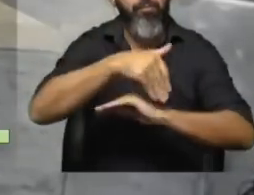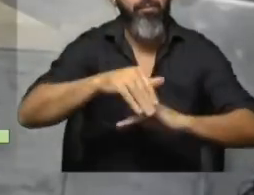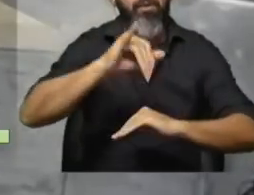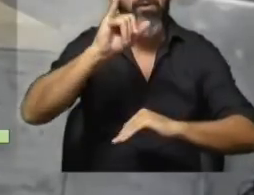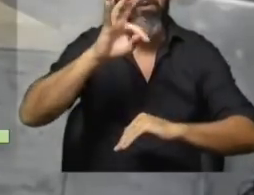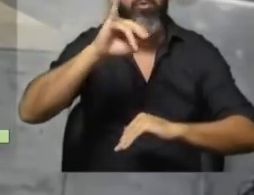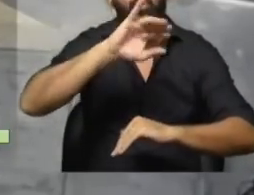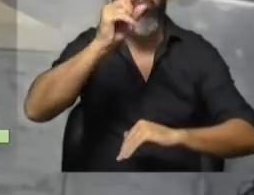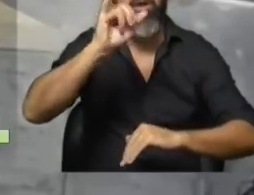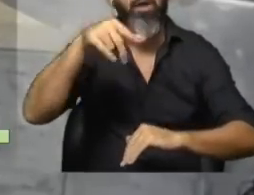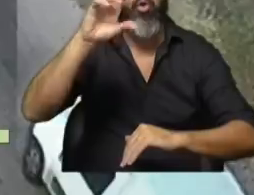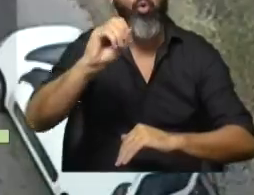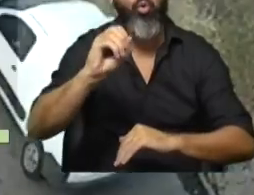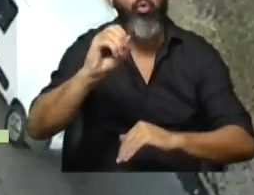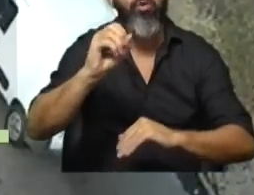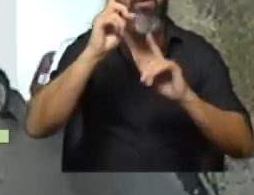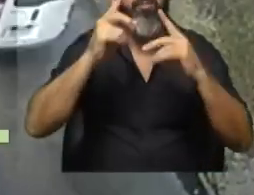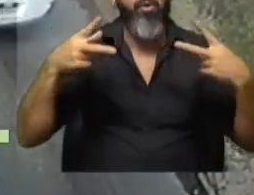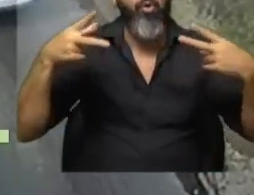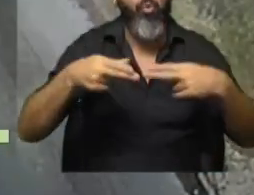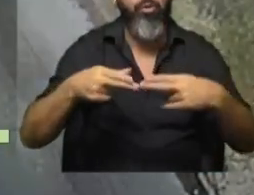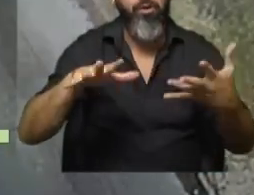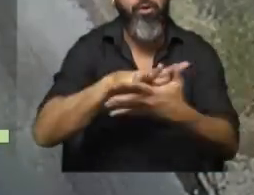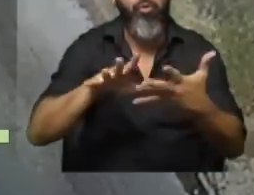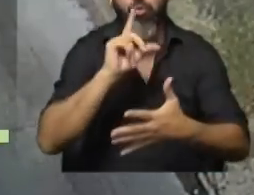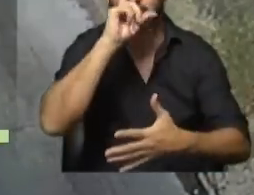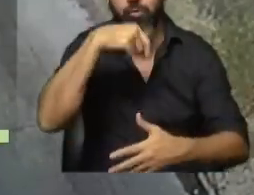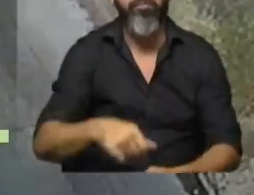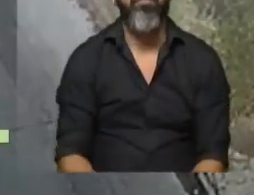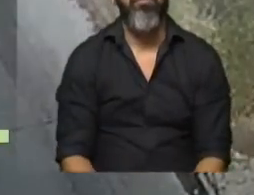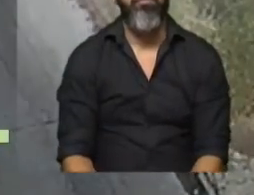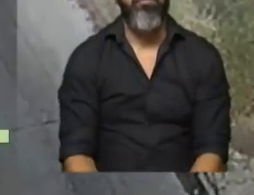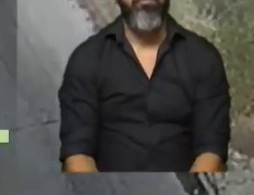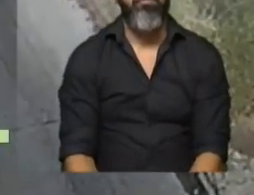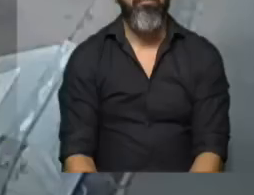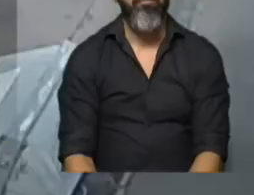ituzaingó entre Rincón y Cerrito también corte en esa zona de Montevideo